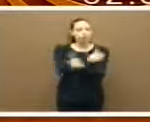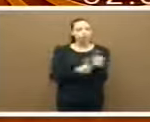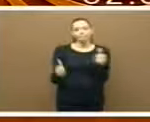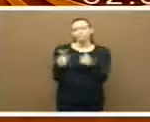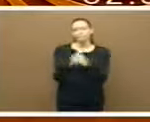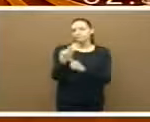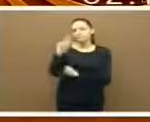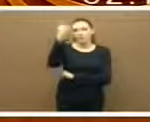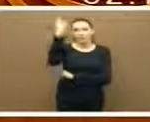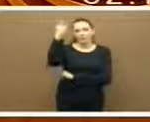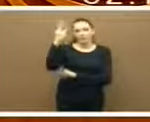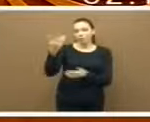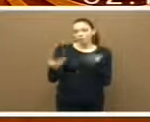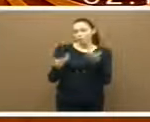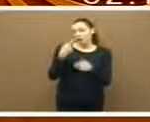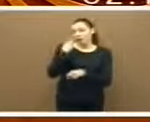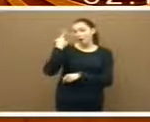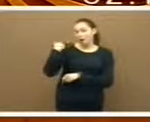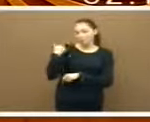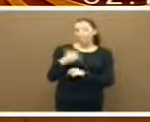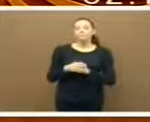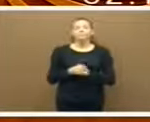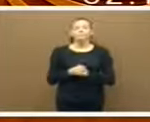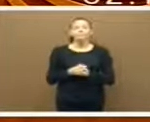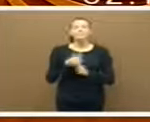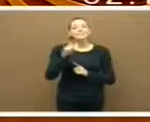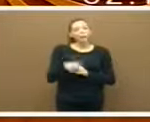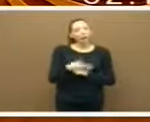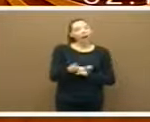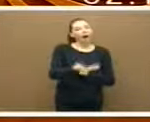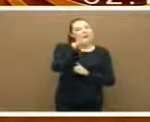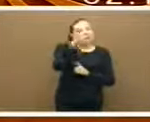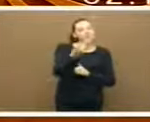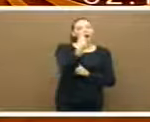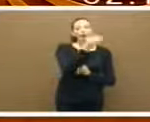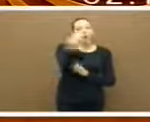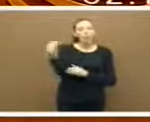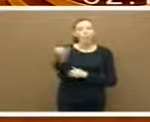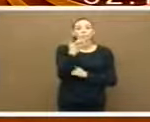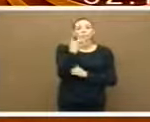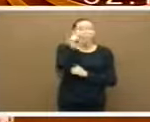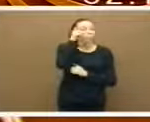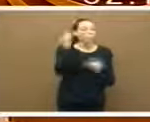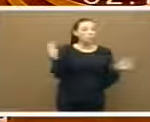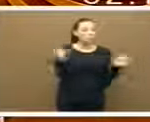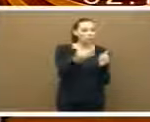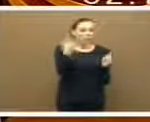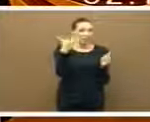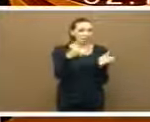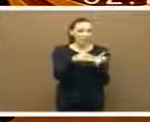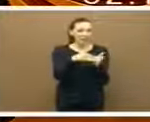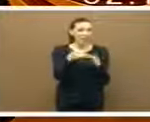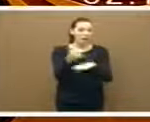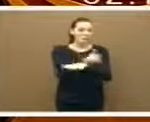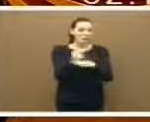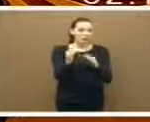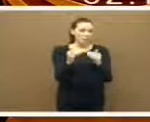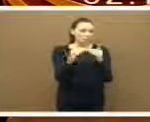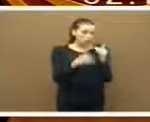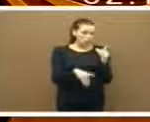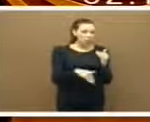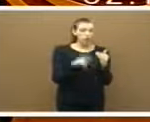la enmienda que se pretende al alta en el plan de formación y empleo a jóvenes rurales en poblaciones de menos de 5.000 habitantes, las bajas que se pretende se